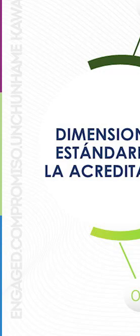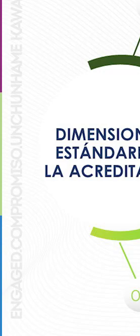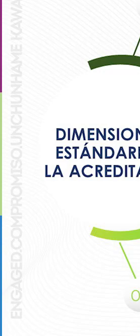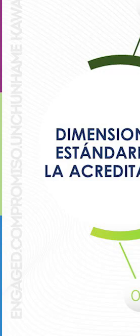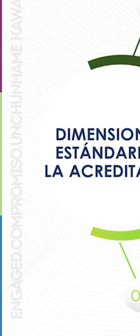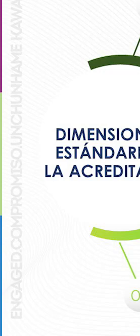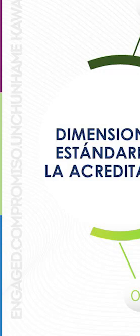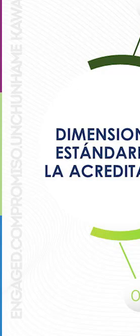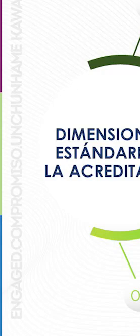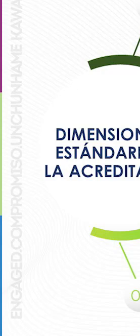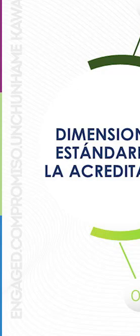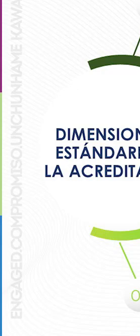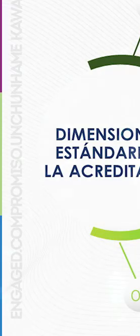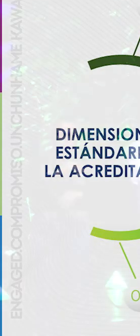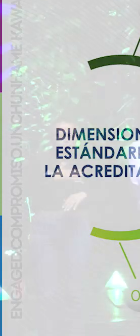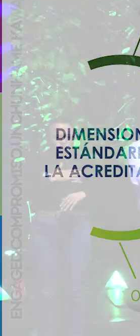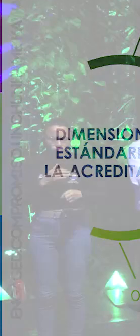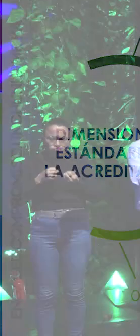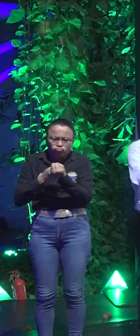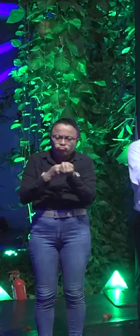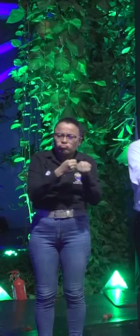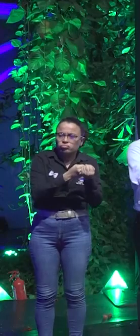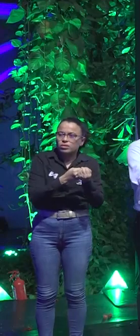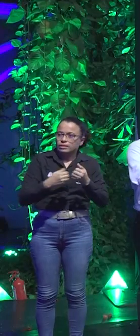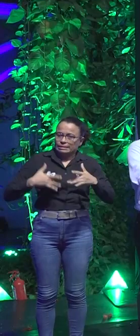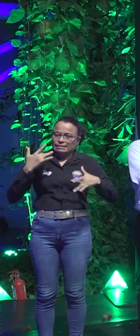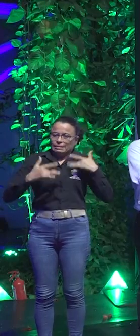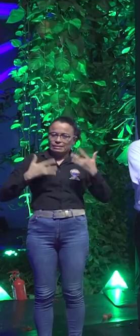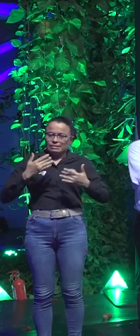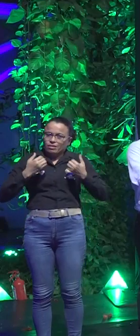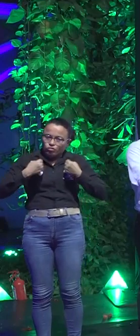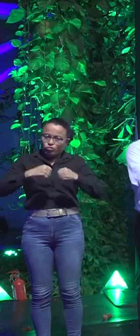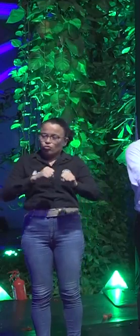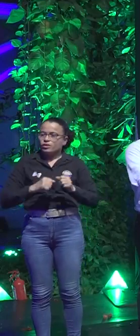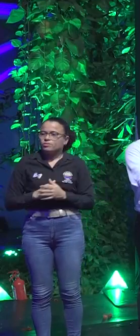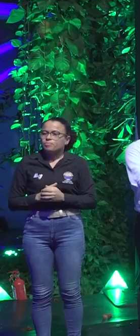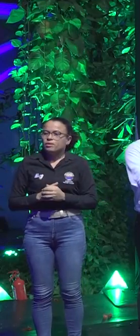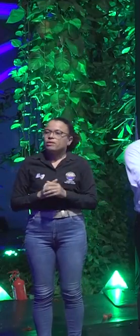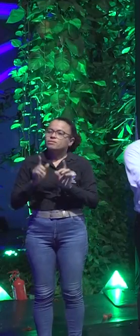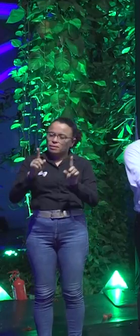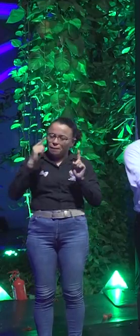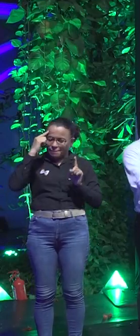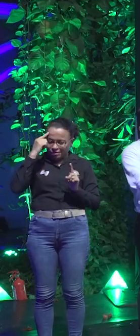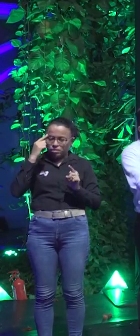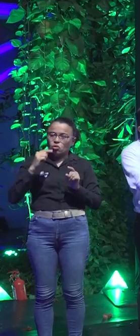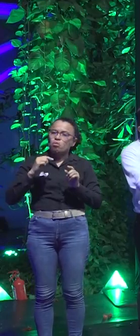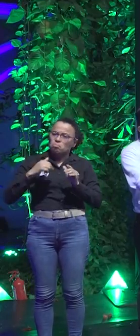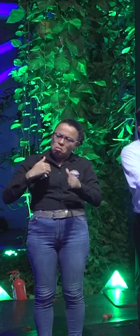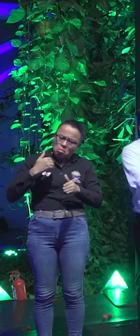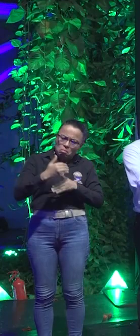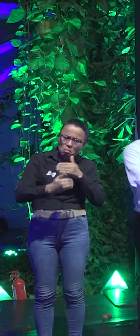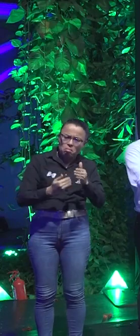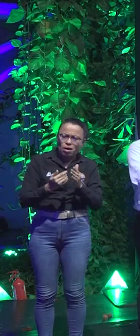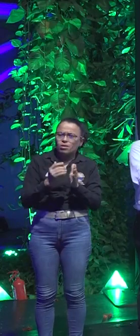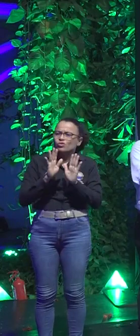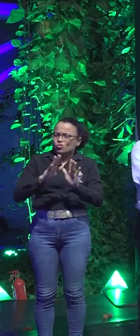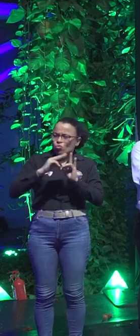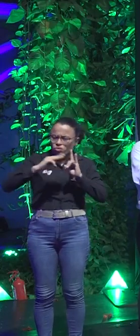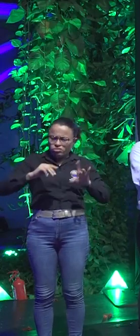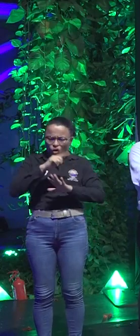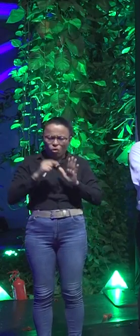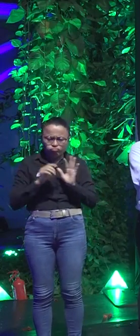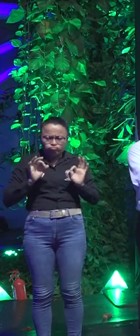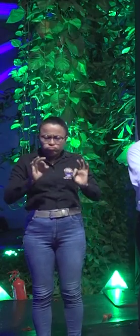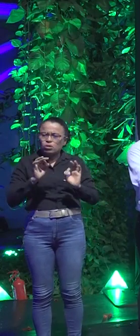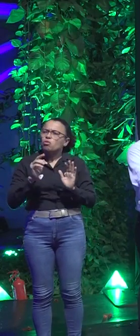sirve con alegría. Tenemos muchas cosas que mejorar todavía, pero el apostarle a ser una universidad inclusiva, un día me encontraba a una joven